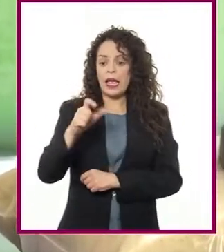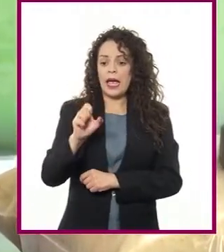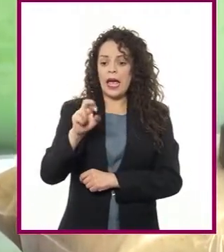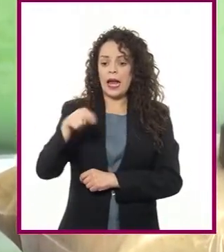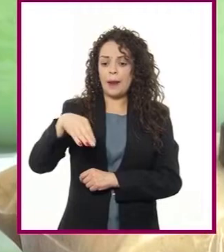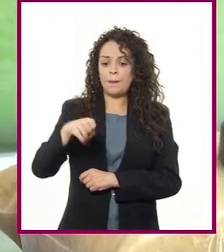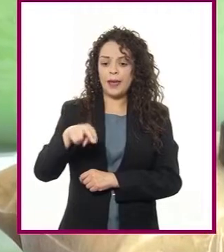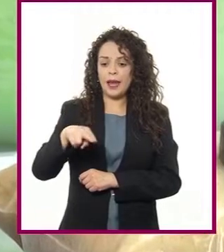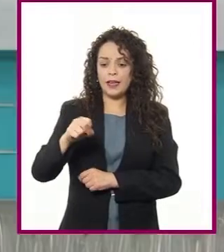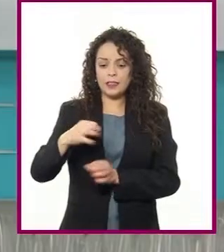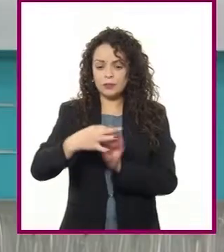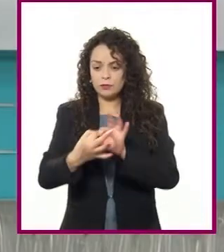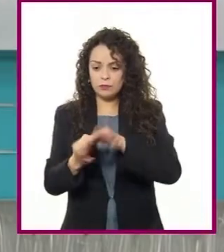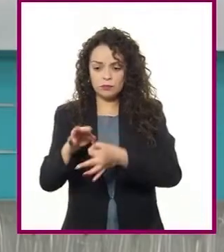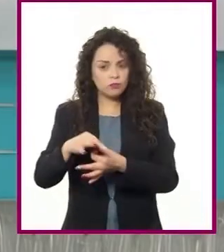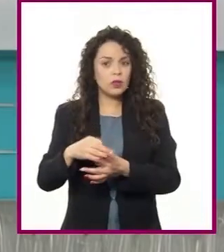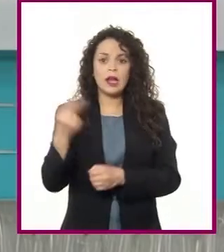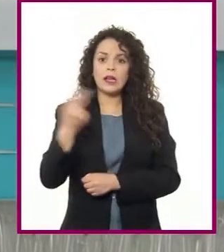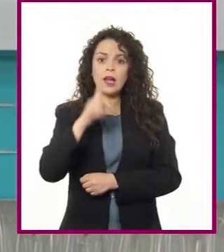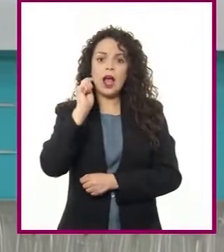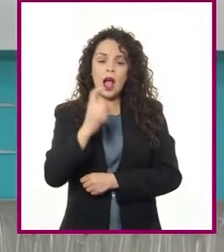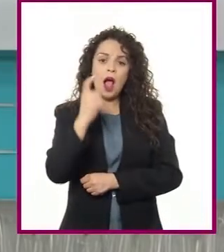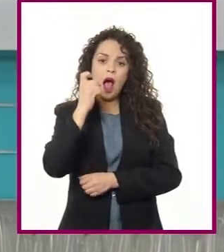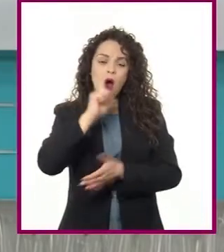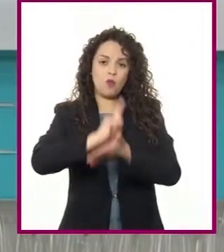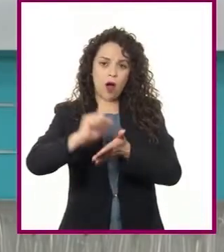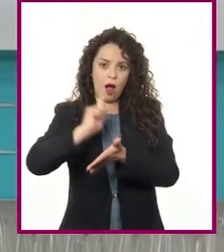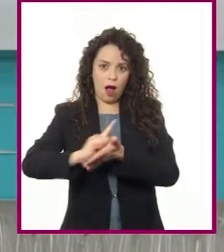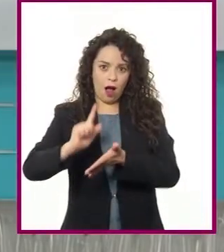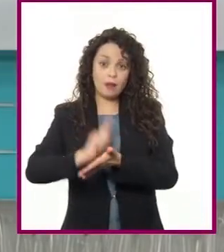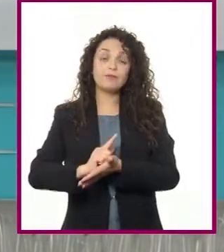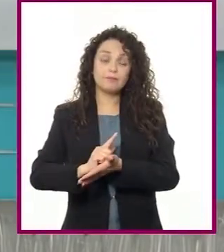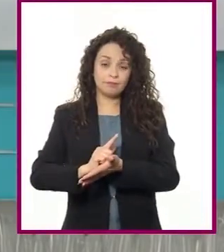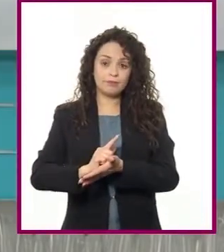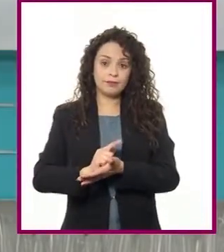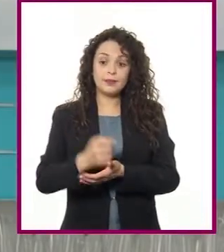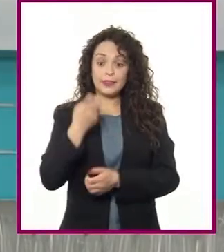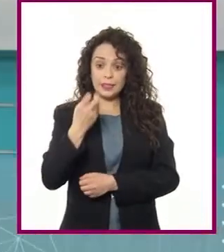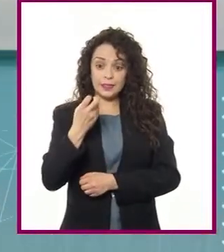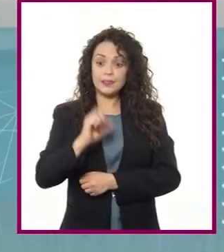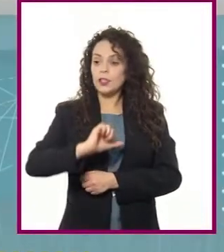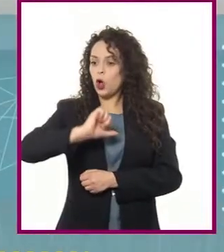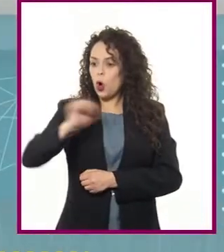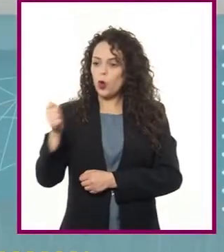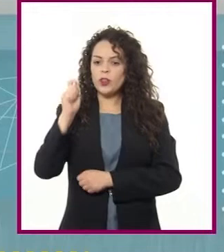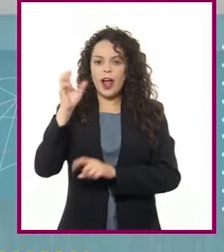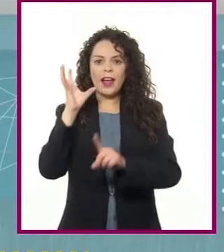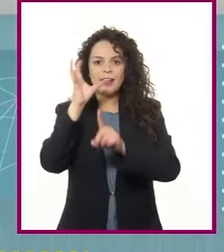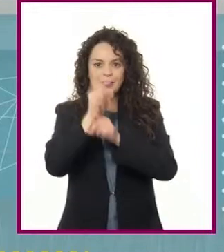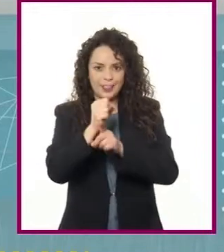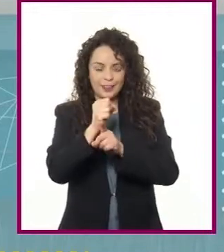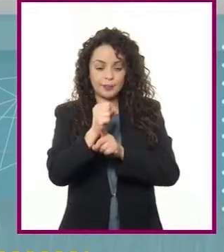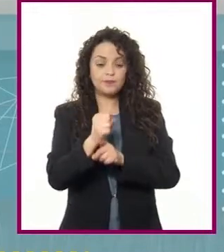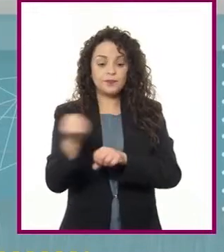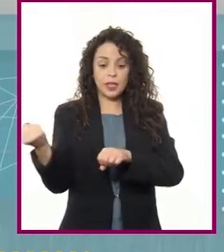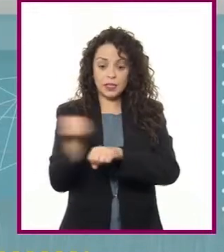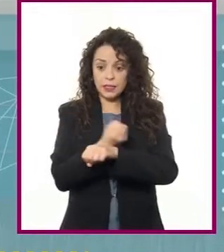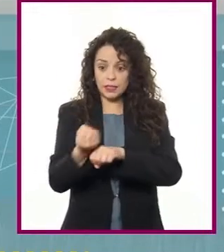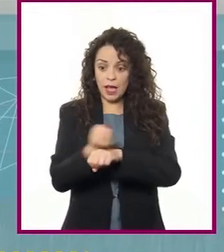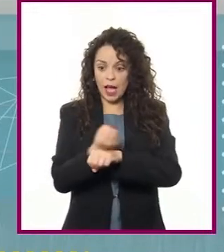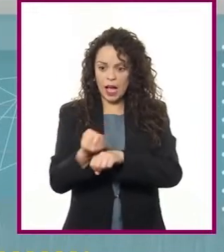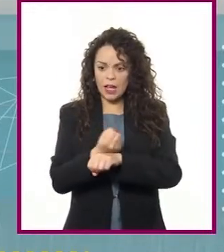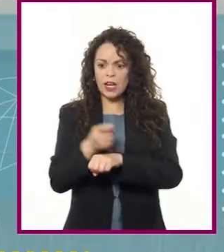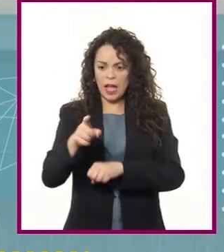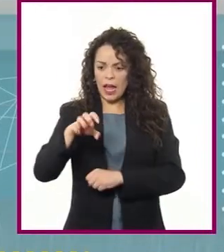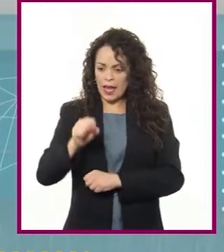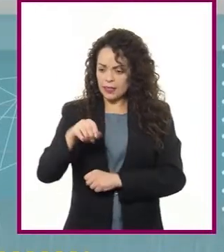necesitamos pasteurizar el agua. Así es. Ahora tengo otro reto para ustedes en casa. La sangre es una mezcla. ¿De qué